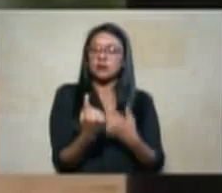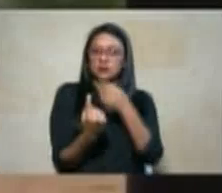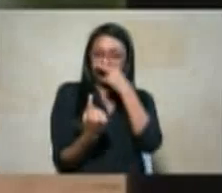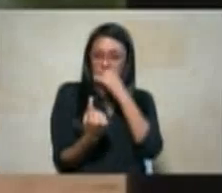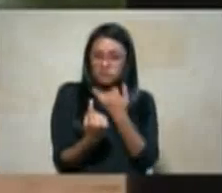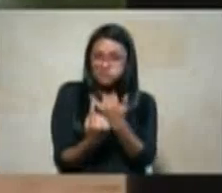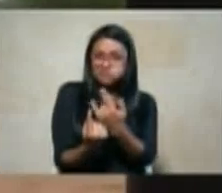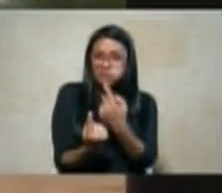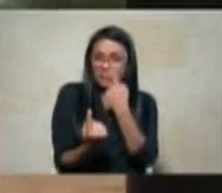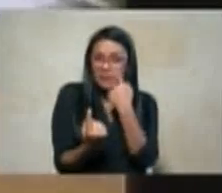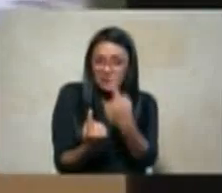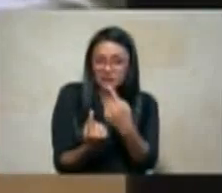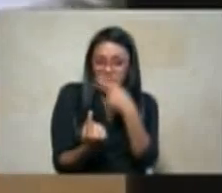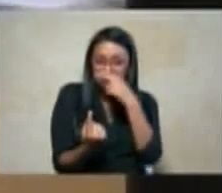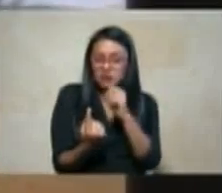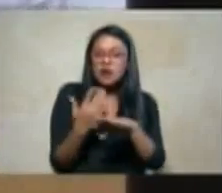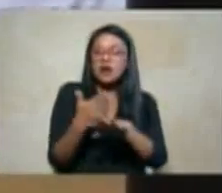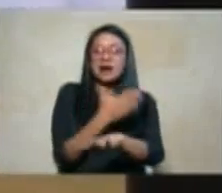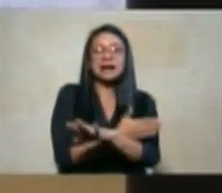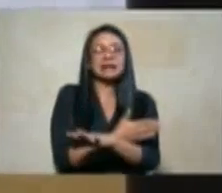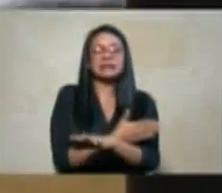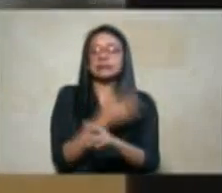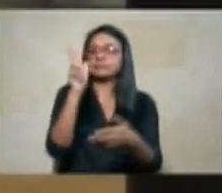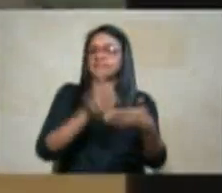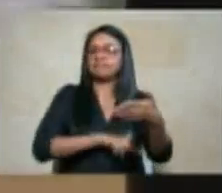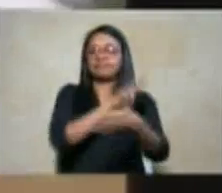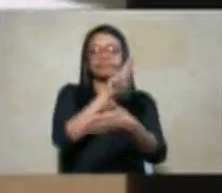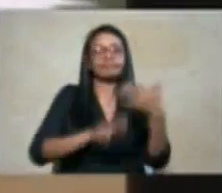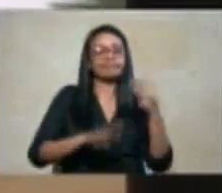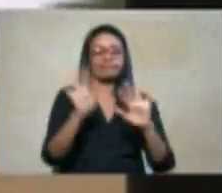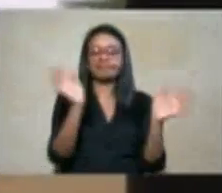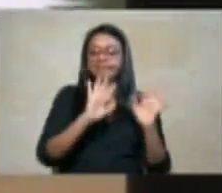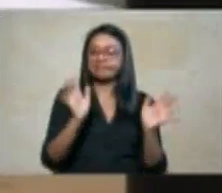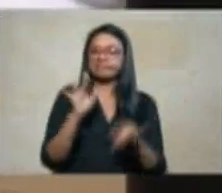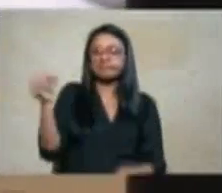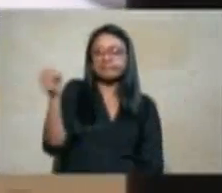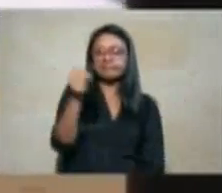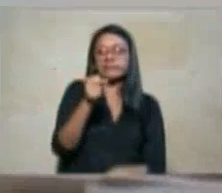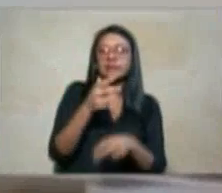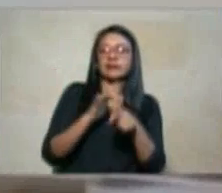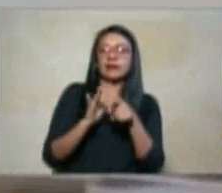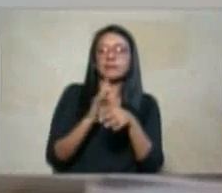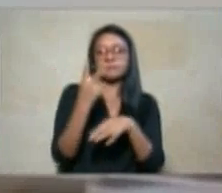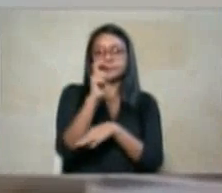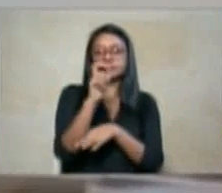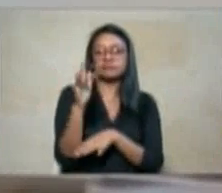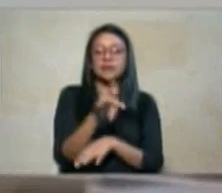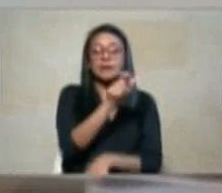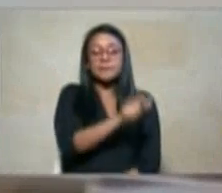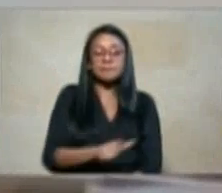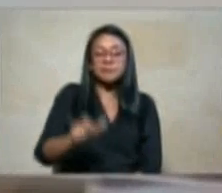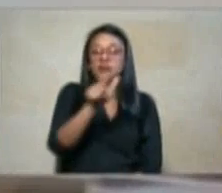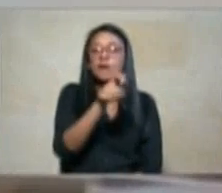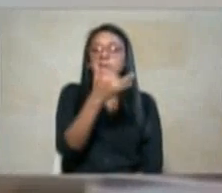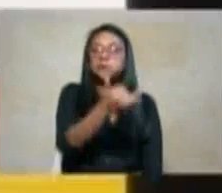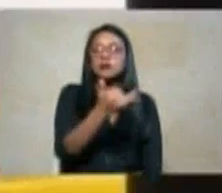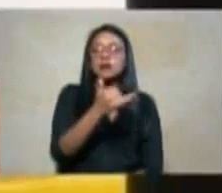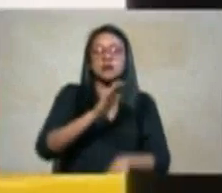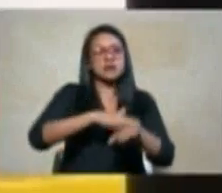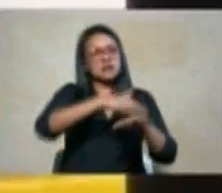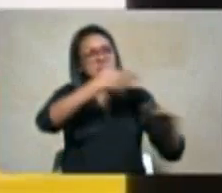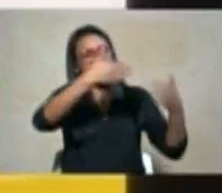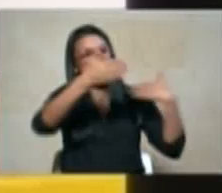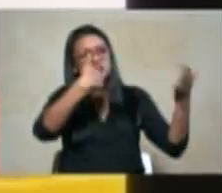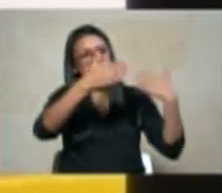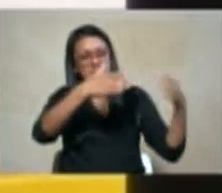la intervención de la fiscalía. Hay personas que se dedican a convocar. Nos hemos convertido en víctimas de la ley. Uno de los detractores de la ley de